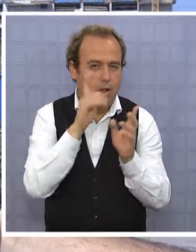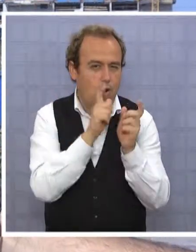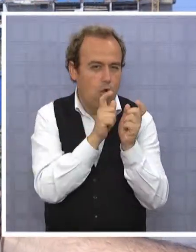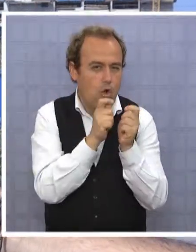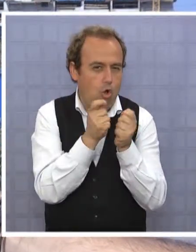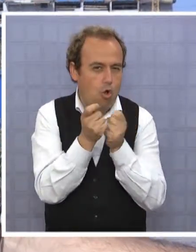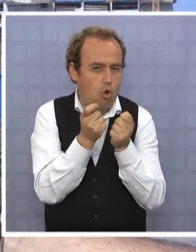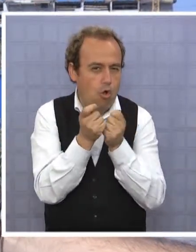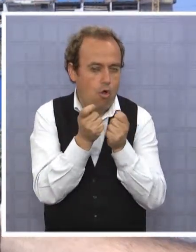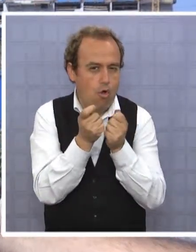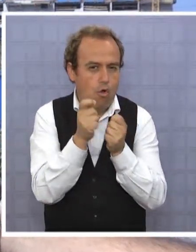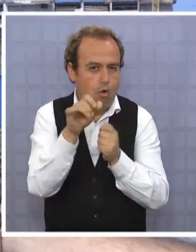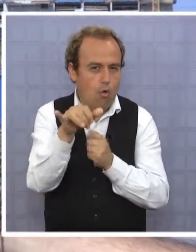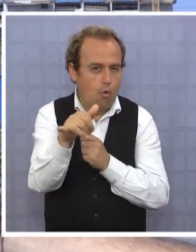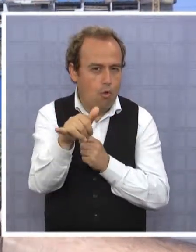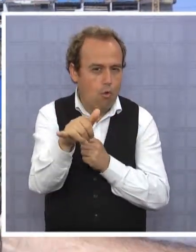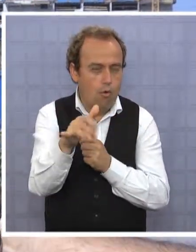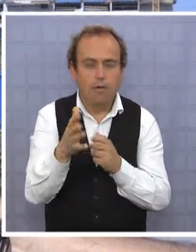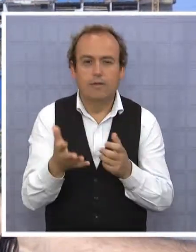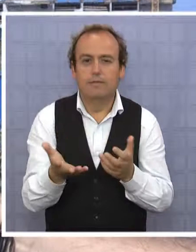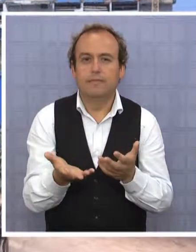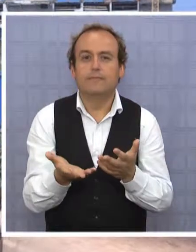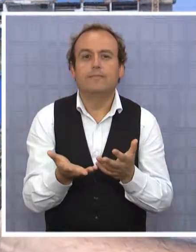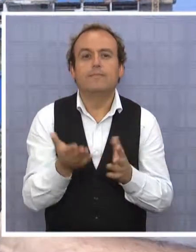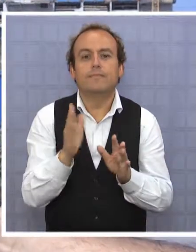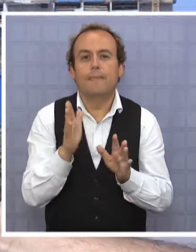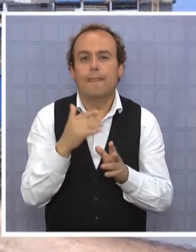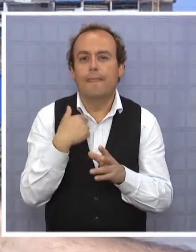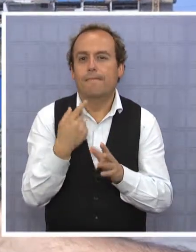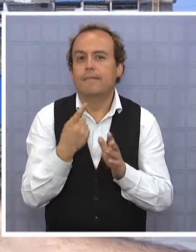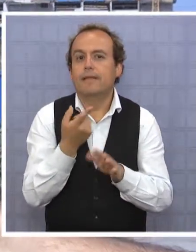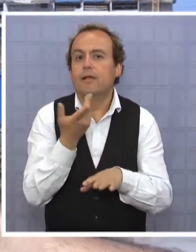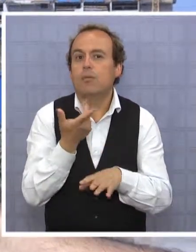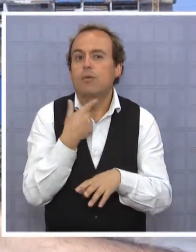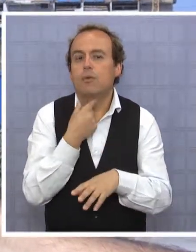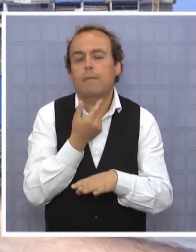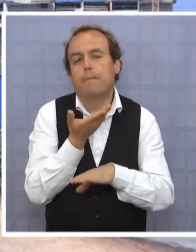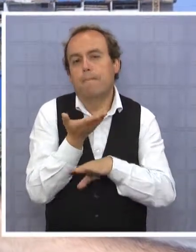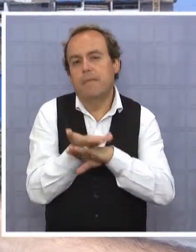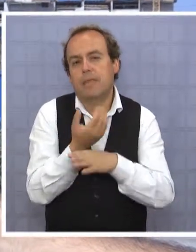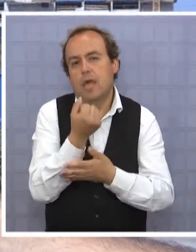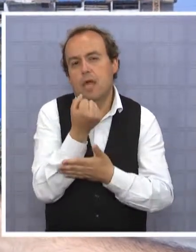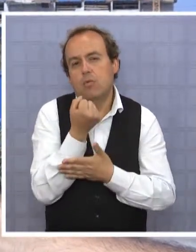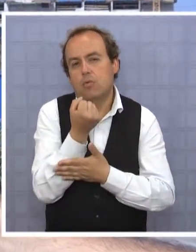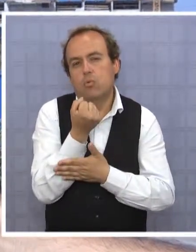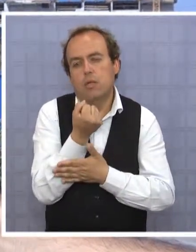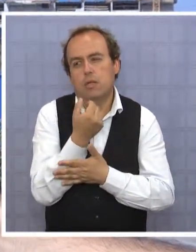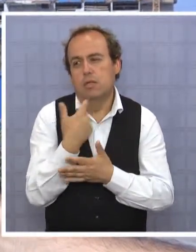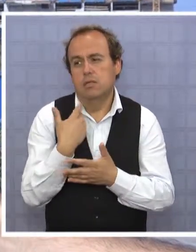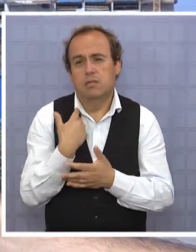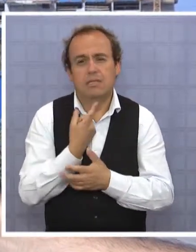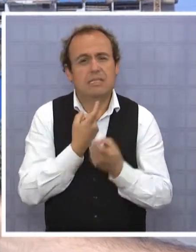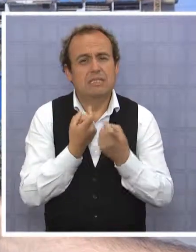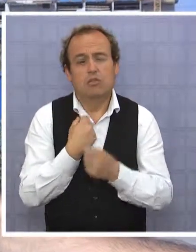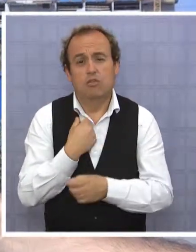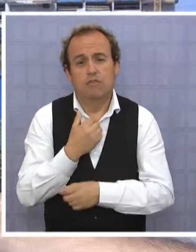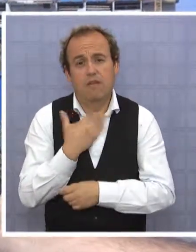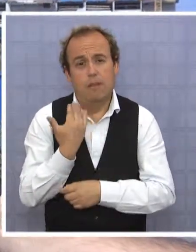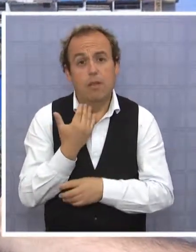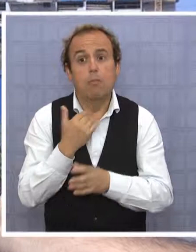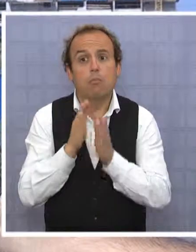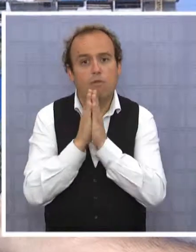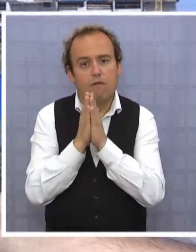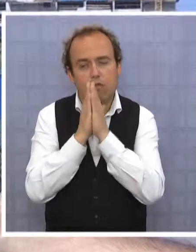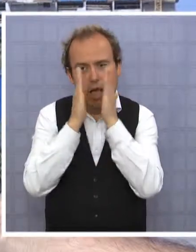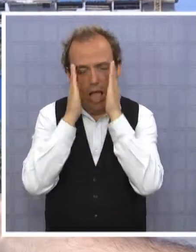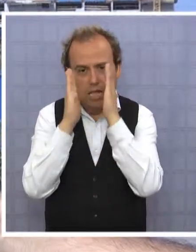manipulación la verdad que hoy día sabemos que esa gestualidad más que una petición es una petición de ayuda es una medición no verbal de ayuda y por